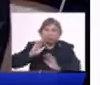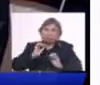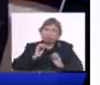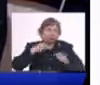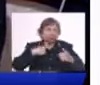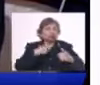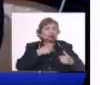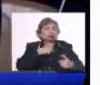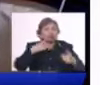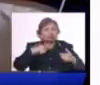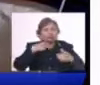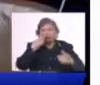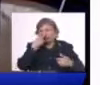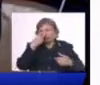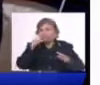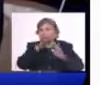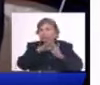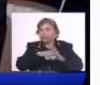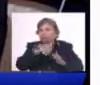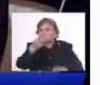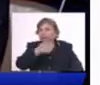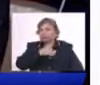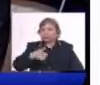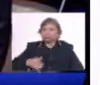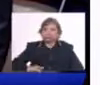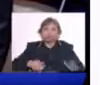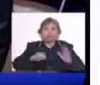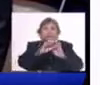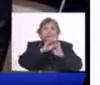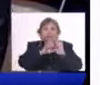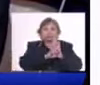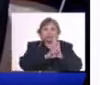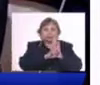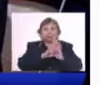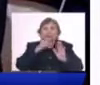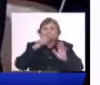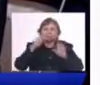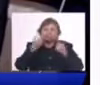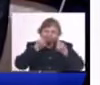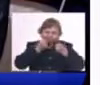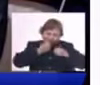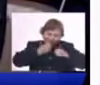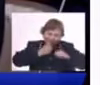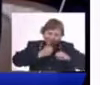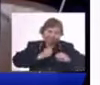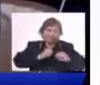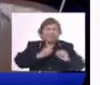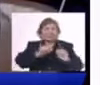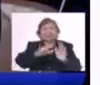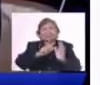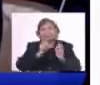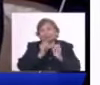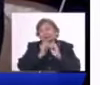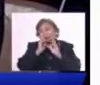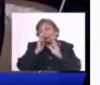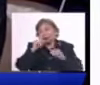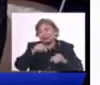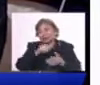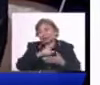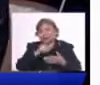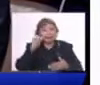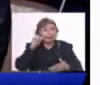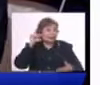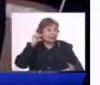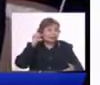tenemos que tener nuestros mínimos. Y el señor presidente de la Comisión de Constitución ha hecho un esfuerzo esta semana, o estos días concretamente, entre